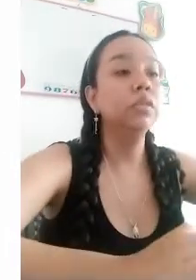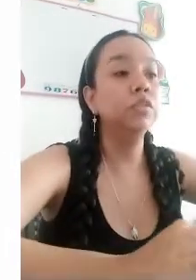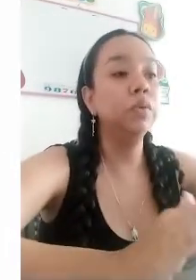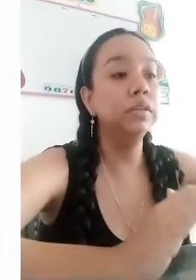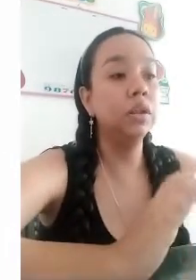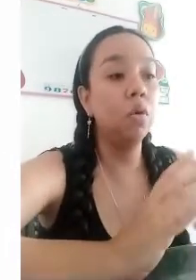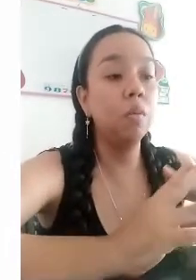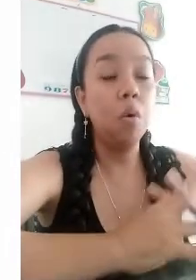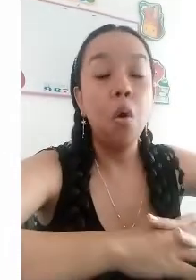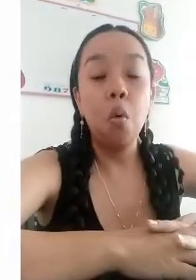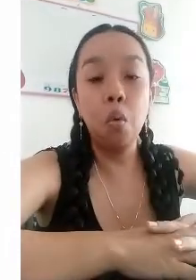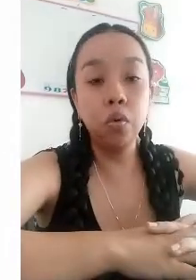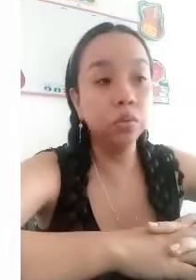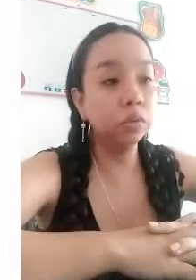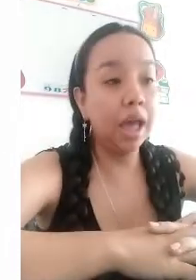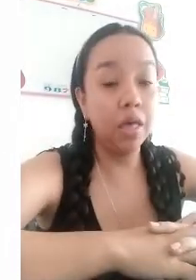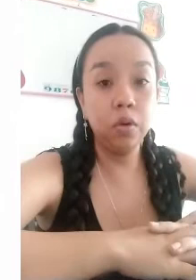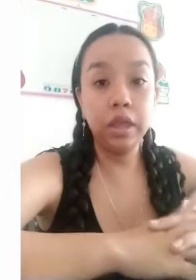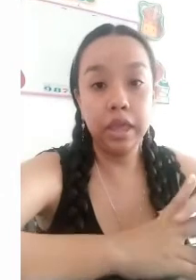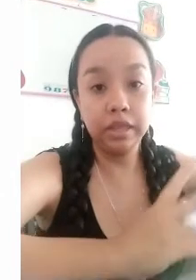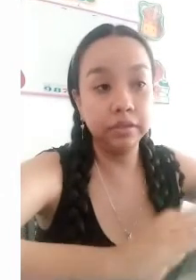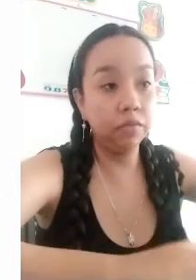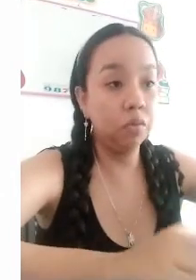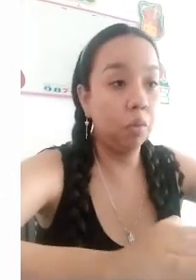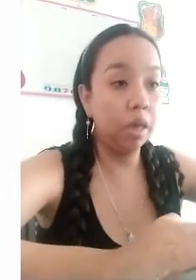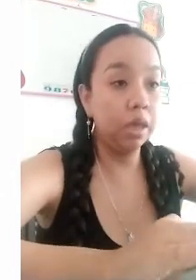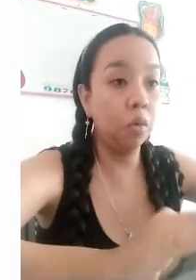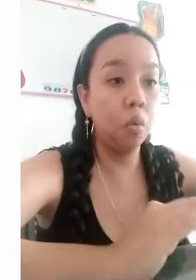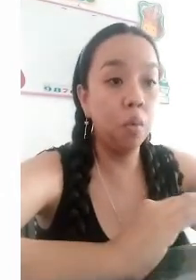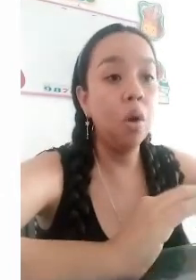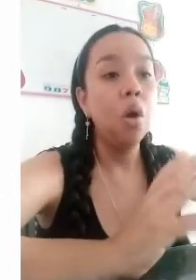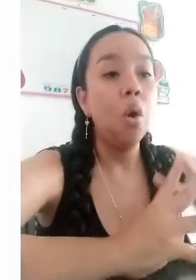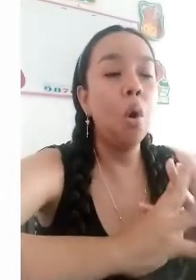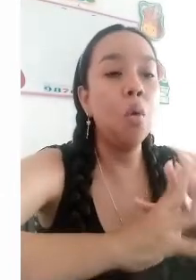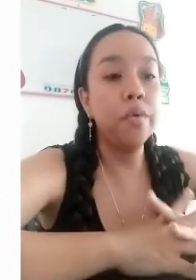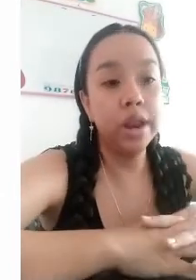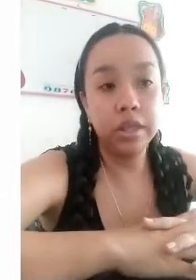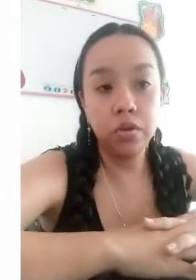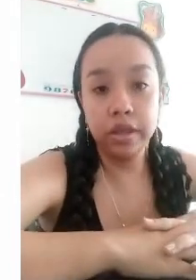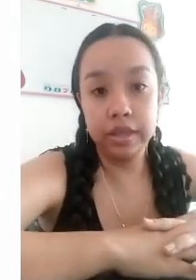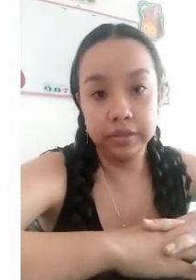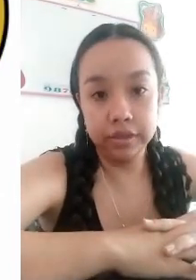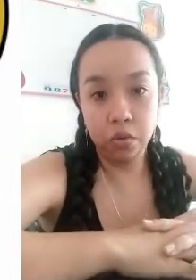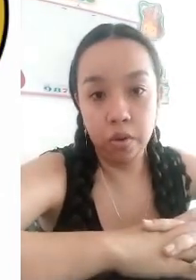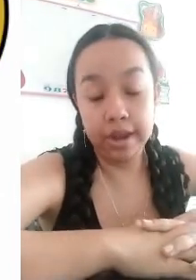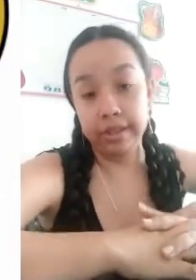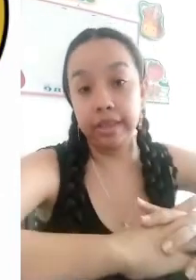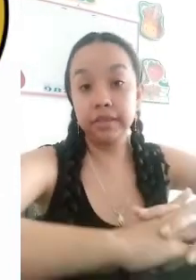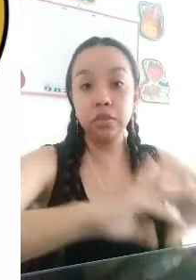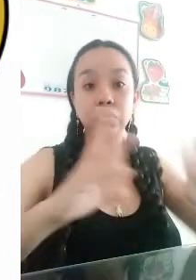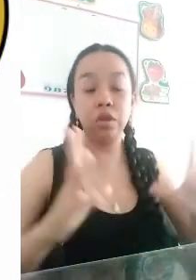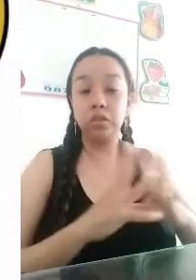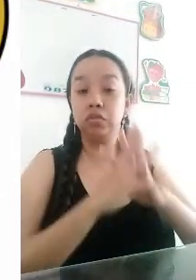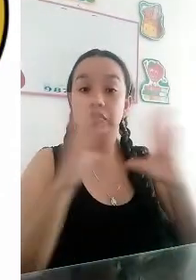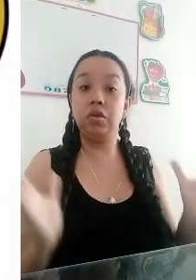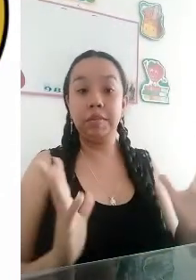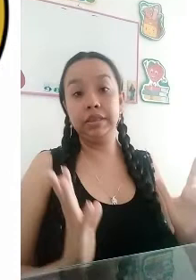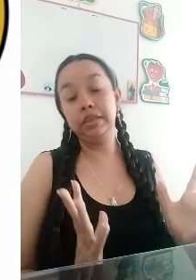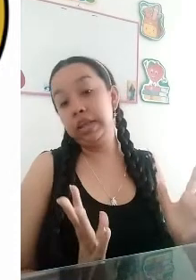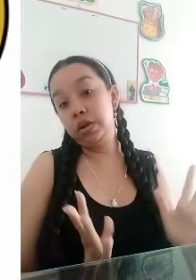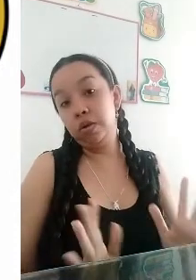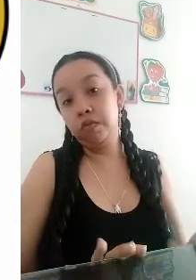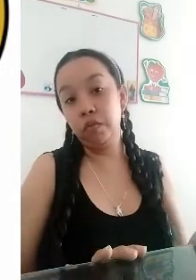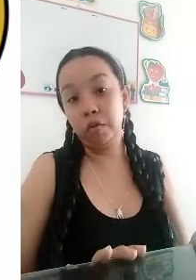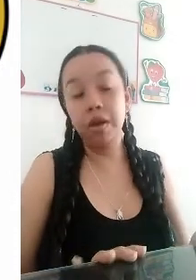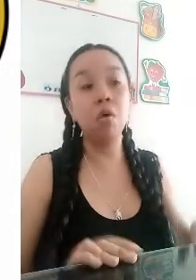¿cierto? Entonces puede ser como un dado que es en forma de cubo o un anillo que es circular. Hay ciertos objetos que